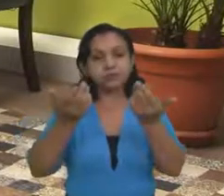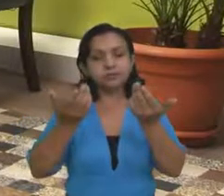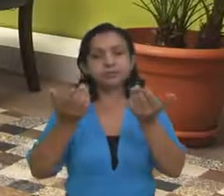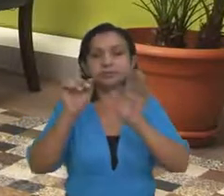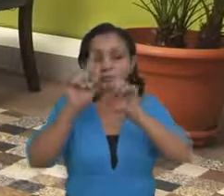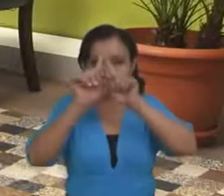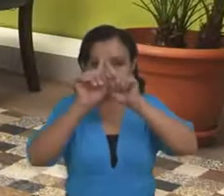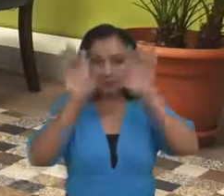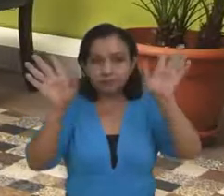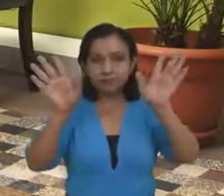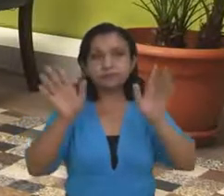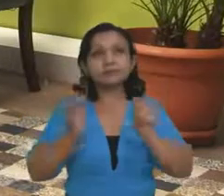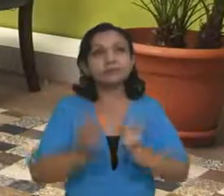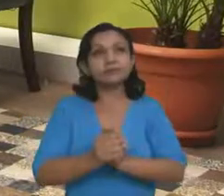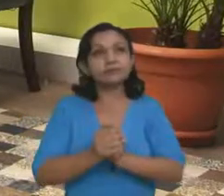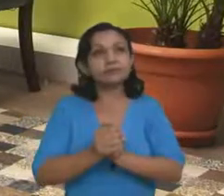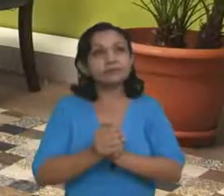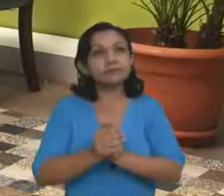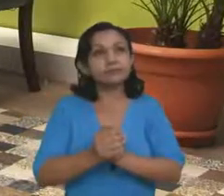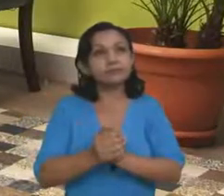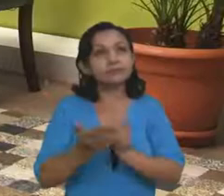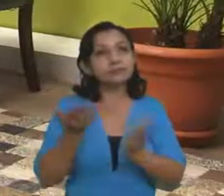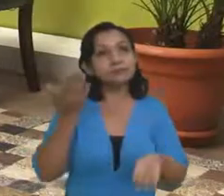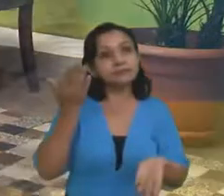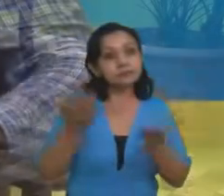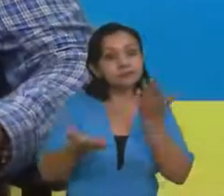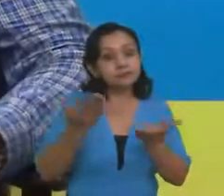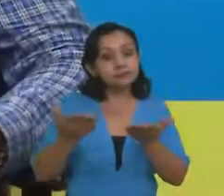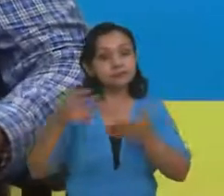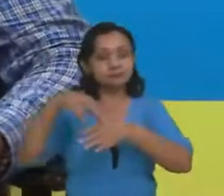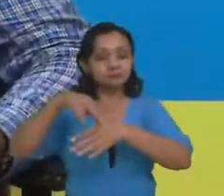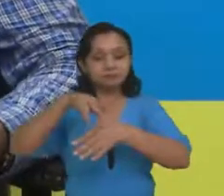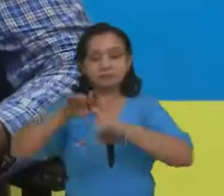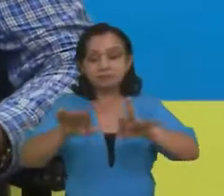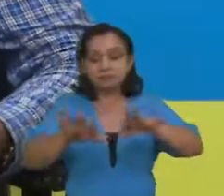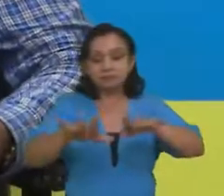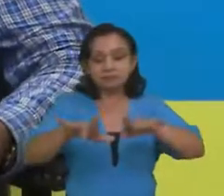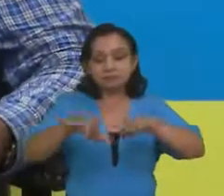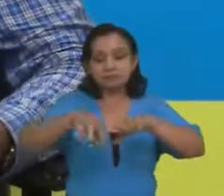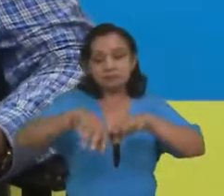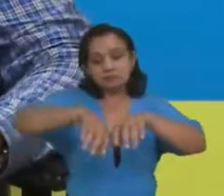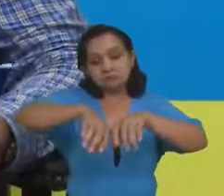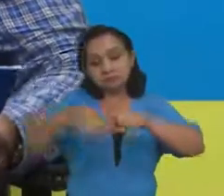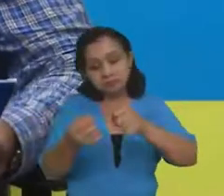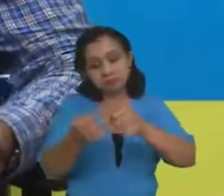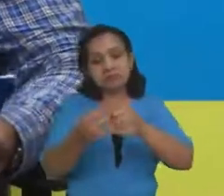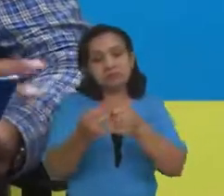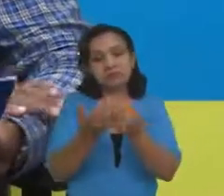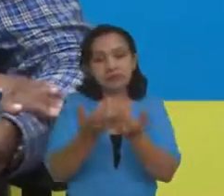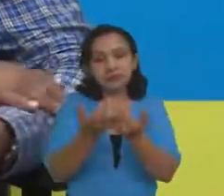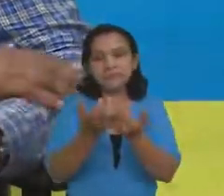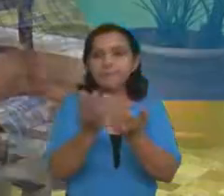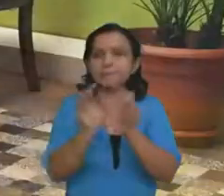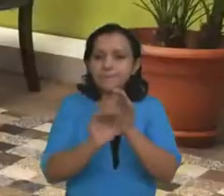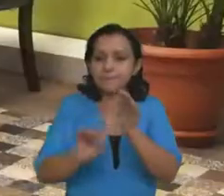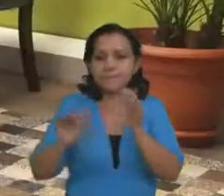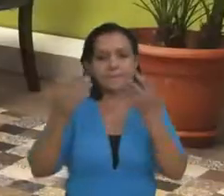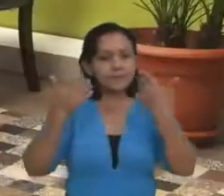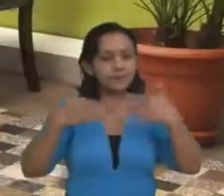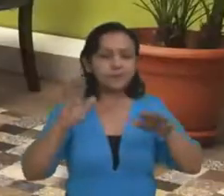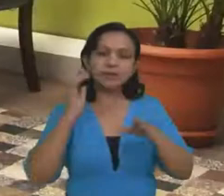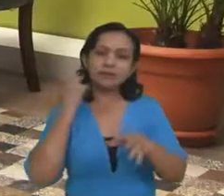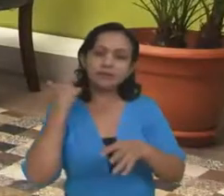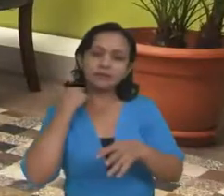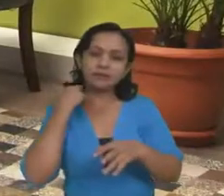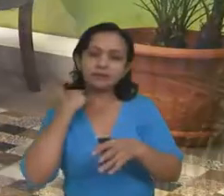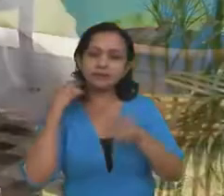Exacto. Entonces, de repente nos doblamos el pie, el tobillo, es un esguince. Es lo más común y lo más frecuente,